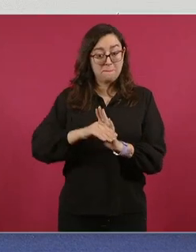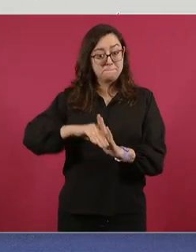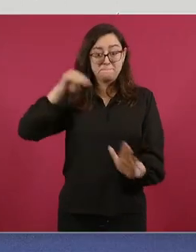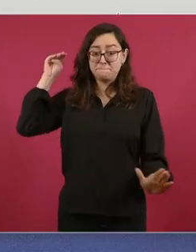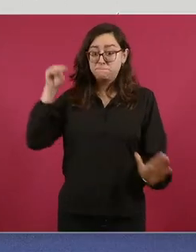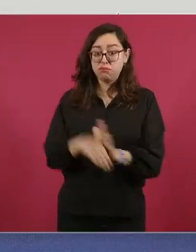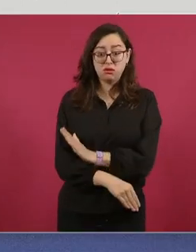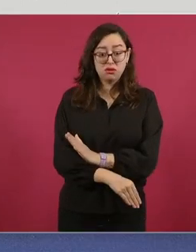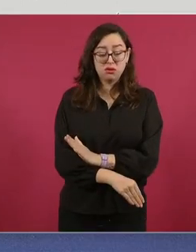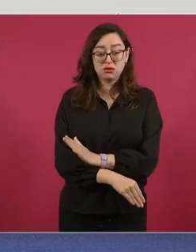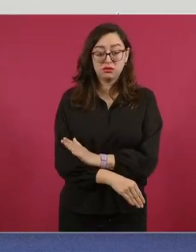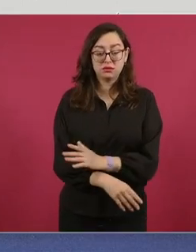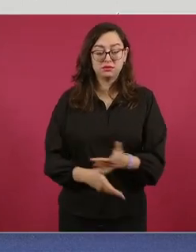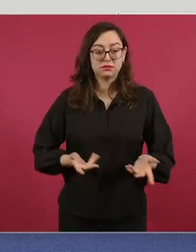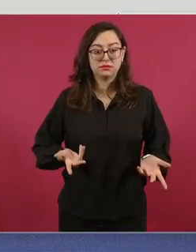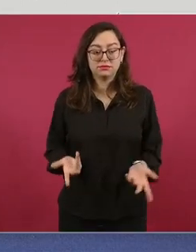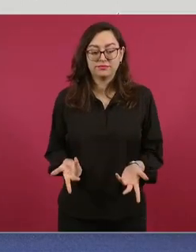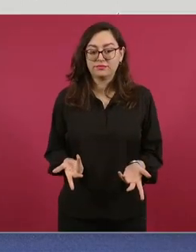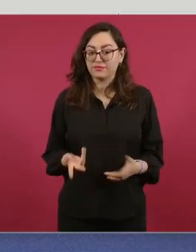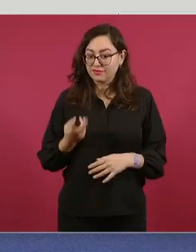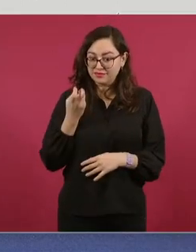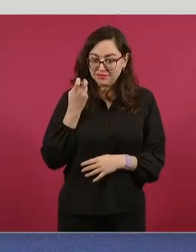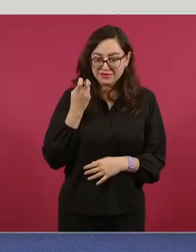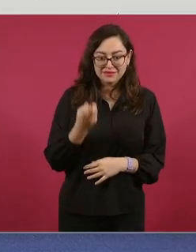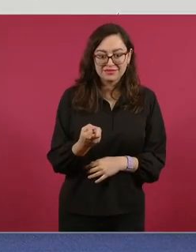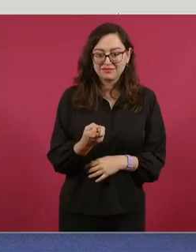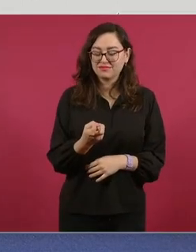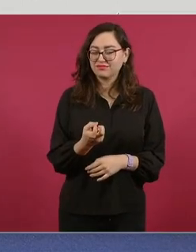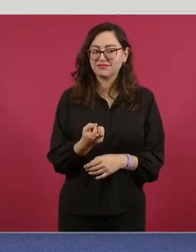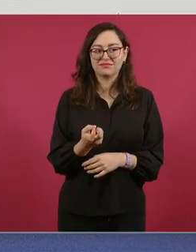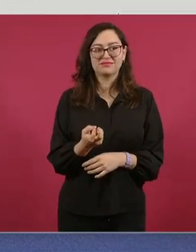Eso fue